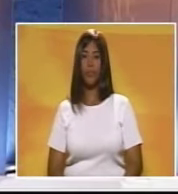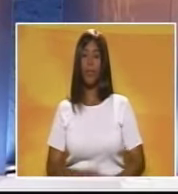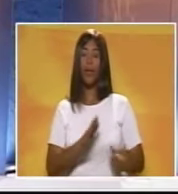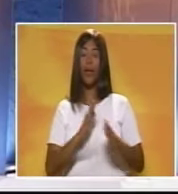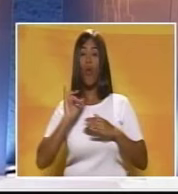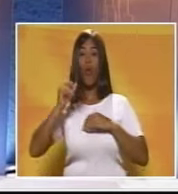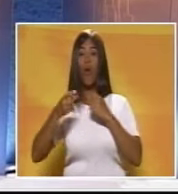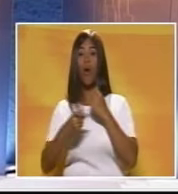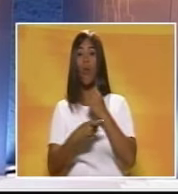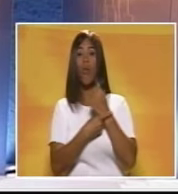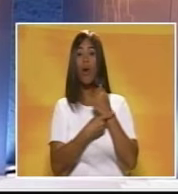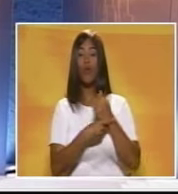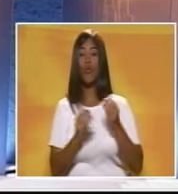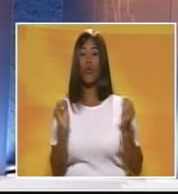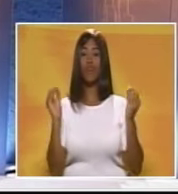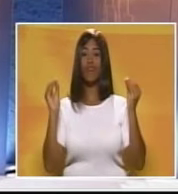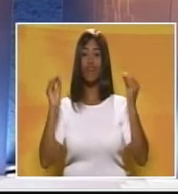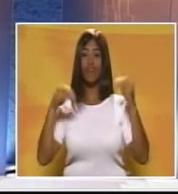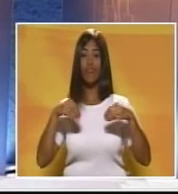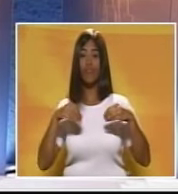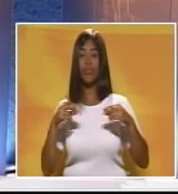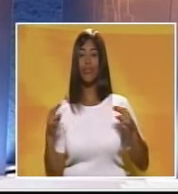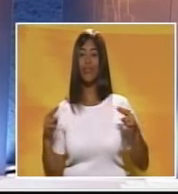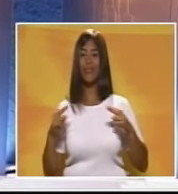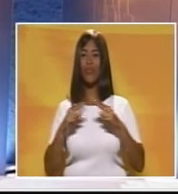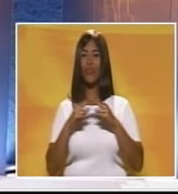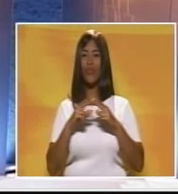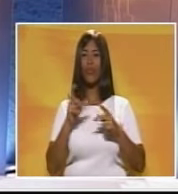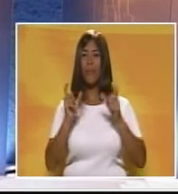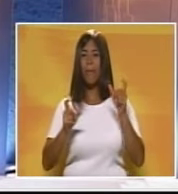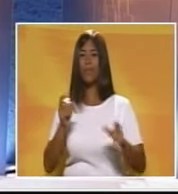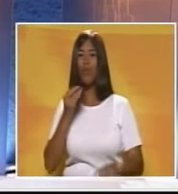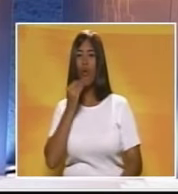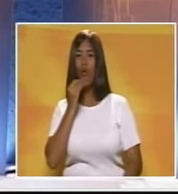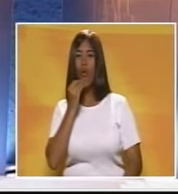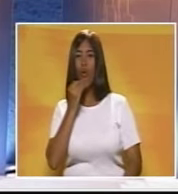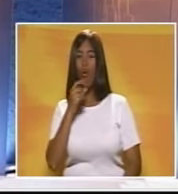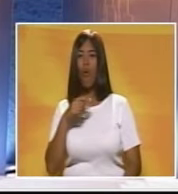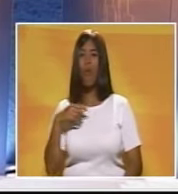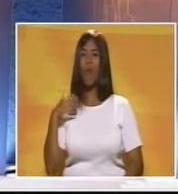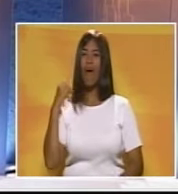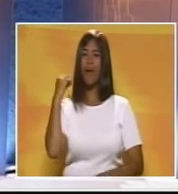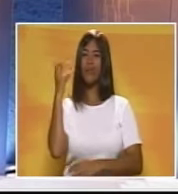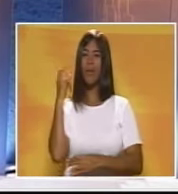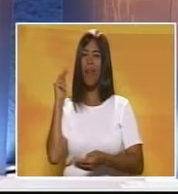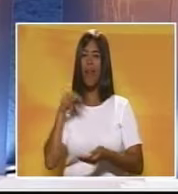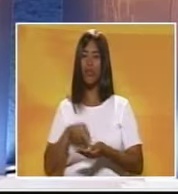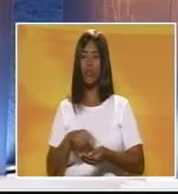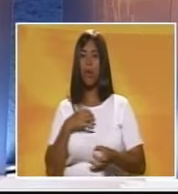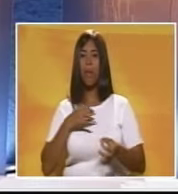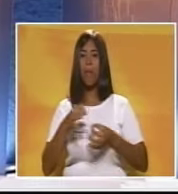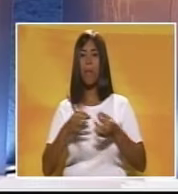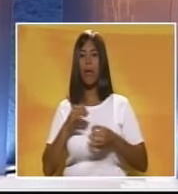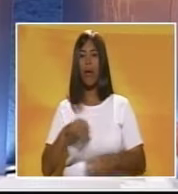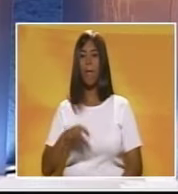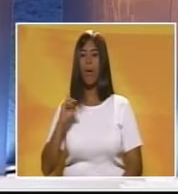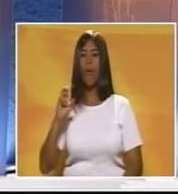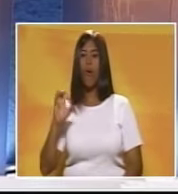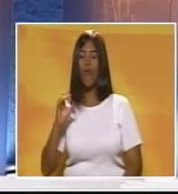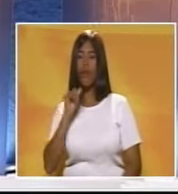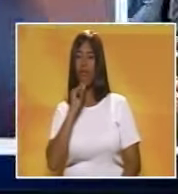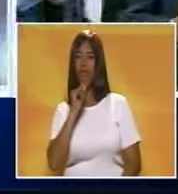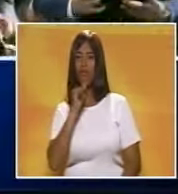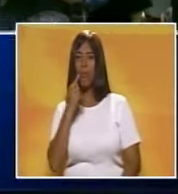Juan Guaidó encabezó encuentro con dirigentes juveniles en el Palacio Federal Legislativo. Allí se encuentra Manuel Covela y nos trae los detalles. Adelante, Manuel, te escuchamos. ¿Qué es lo